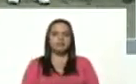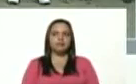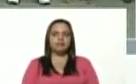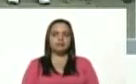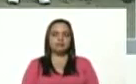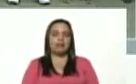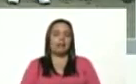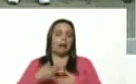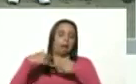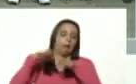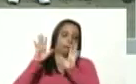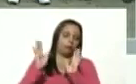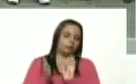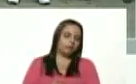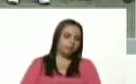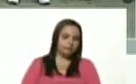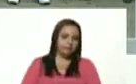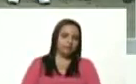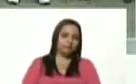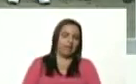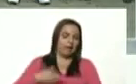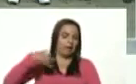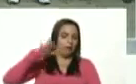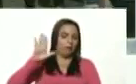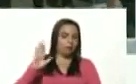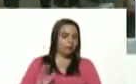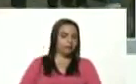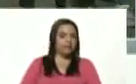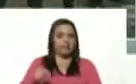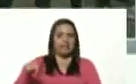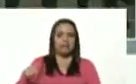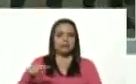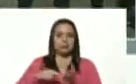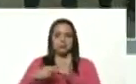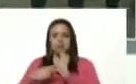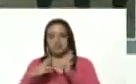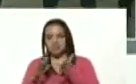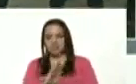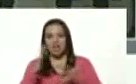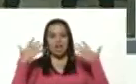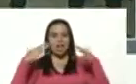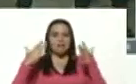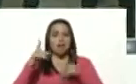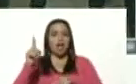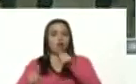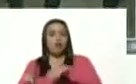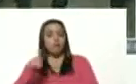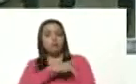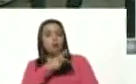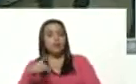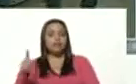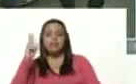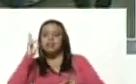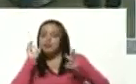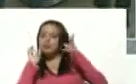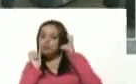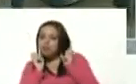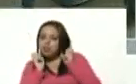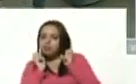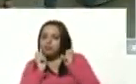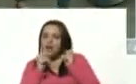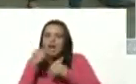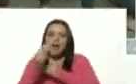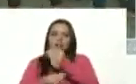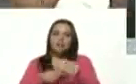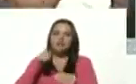Guara, ¿ah? Eso amerita un aplauso y que algún poeta que nos esté escuchando les haga